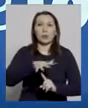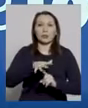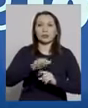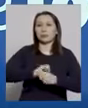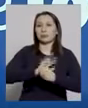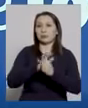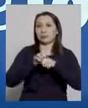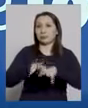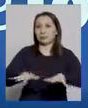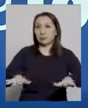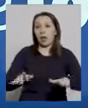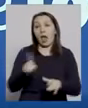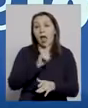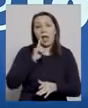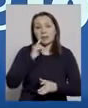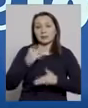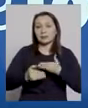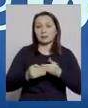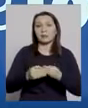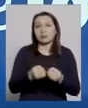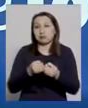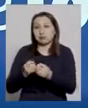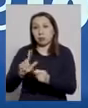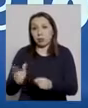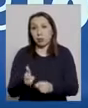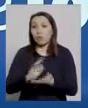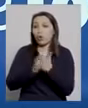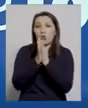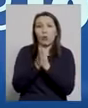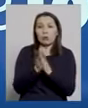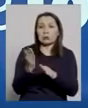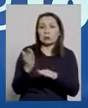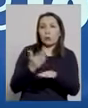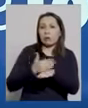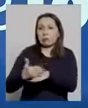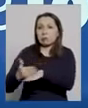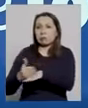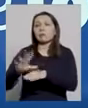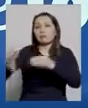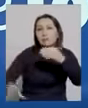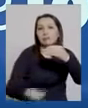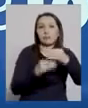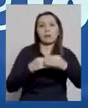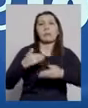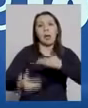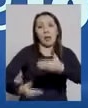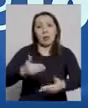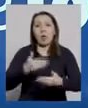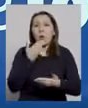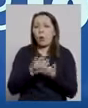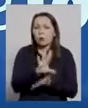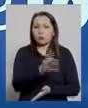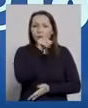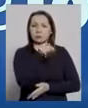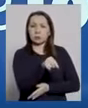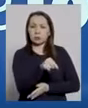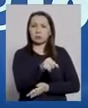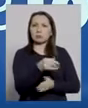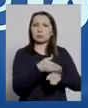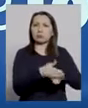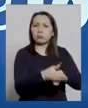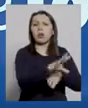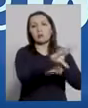en una pandemia, y volveremos a hacer todos los ajustes que sean necesarios en el futuro en la medida que detectamos situaciones como